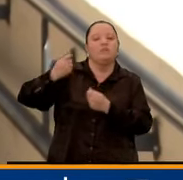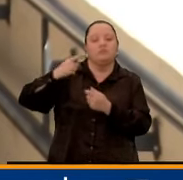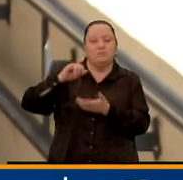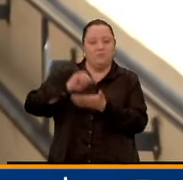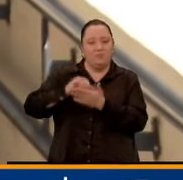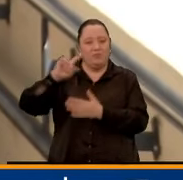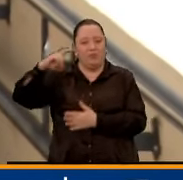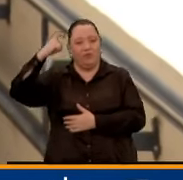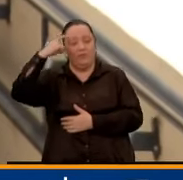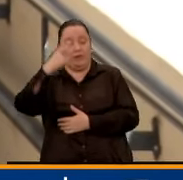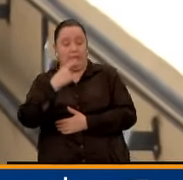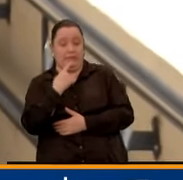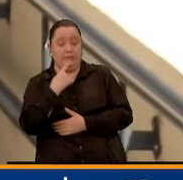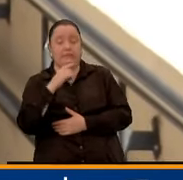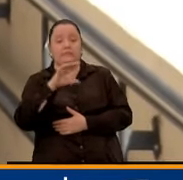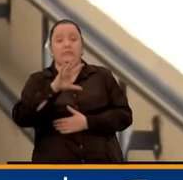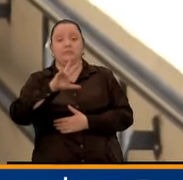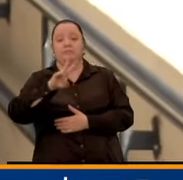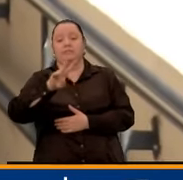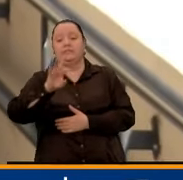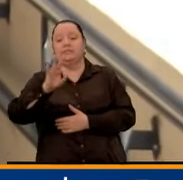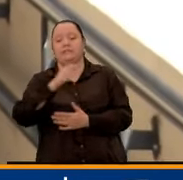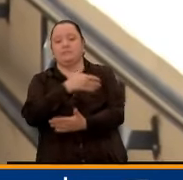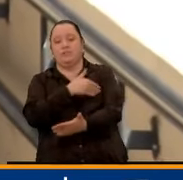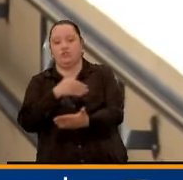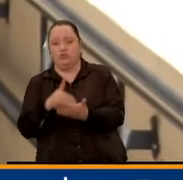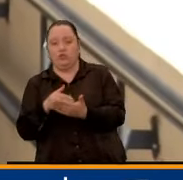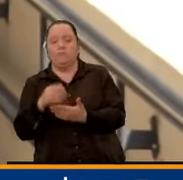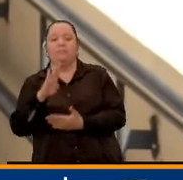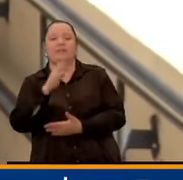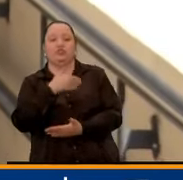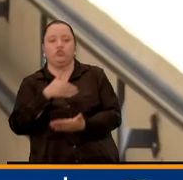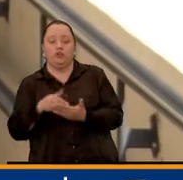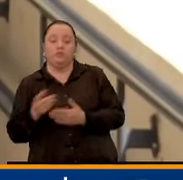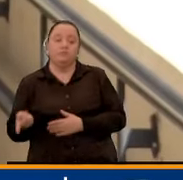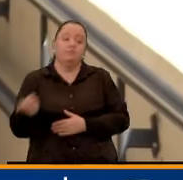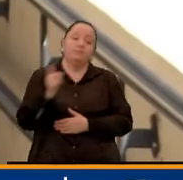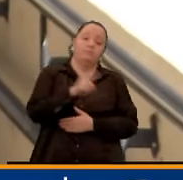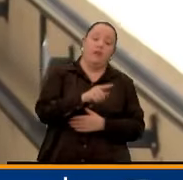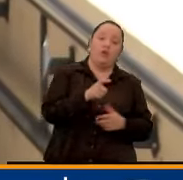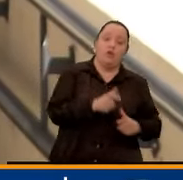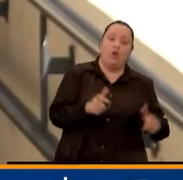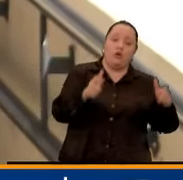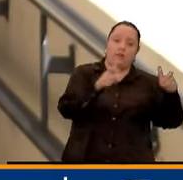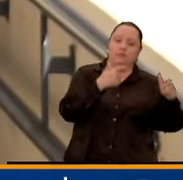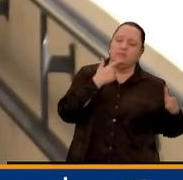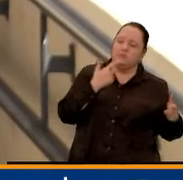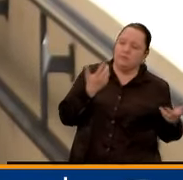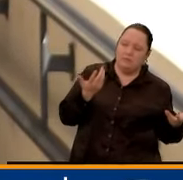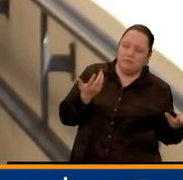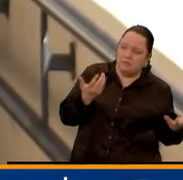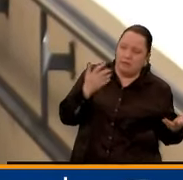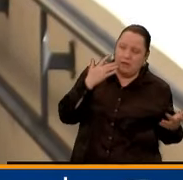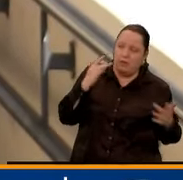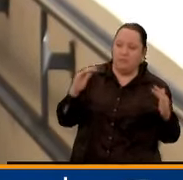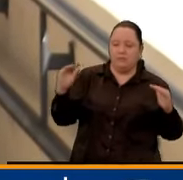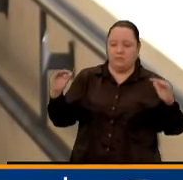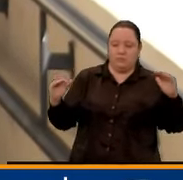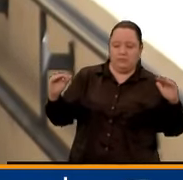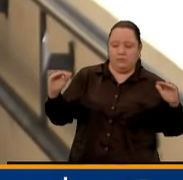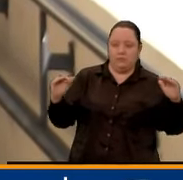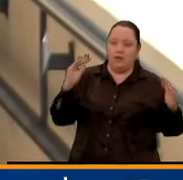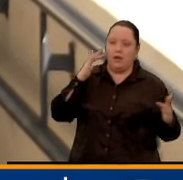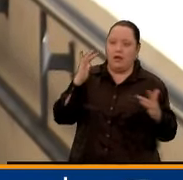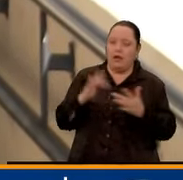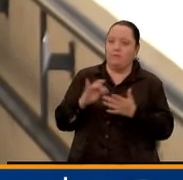gobierno dice debe ser de 523 billones de pesos, y mientras tanto los congresistas dicen que debería existir un equilibrio de las